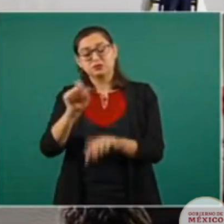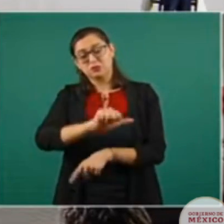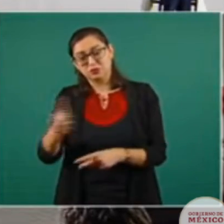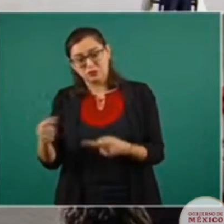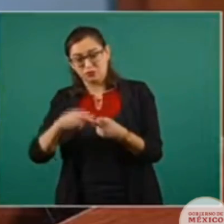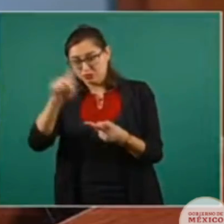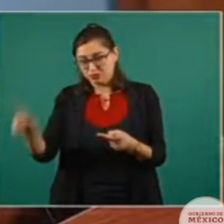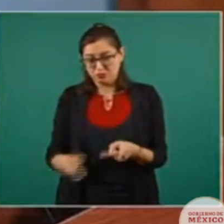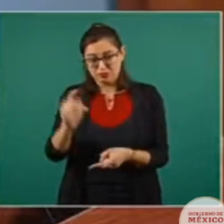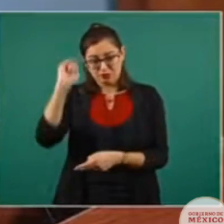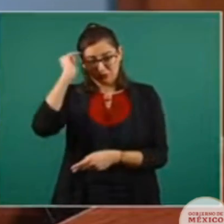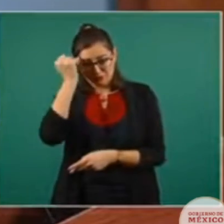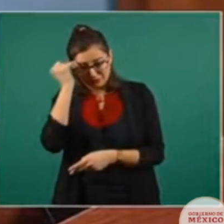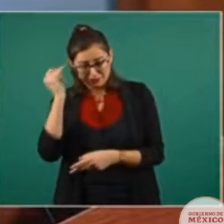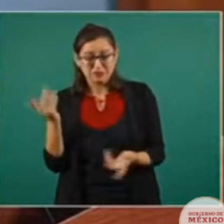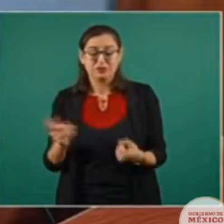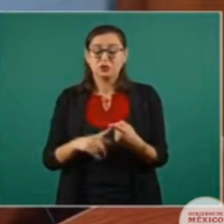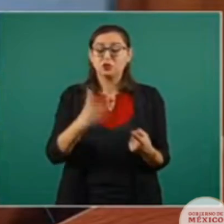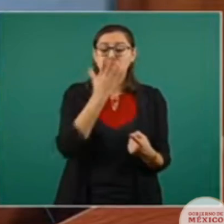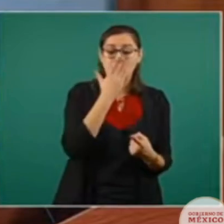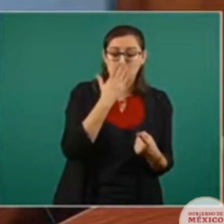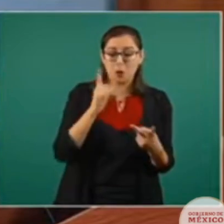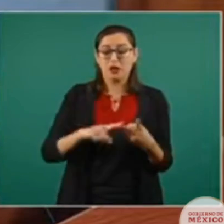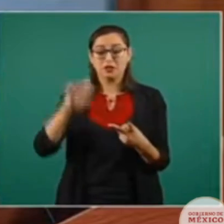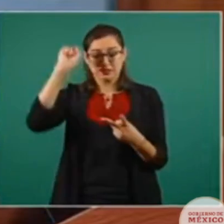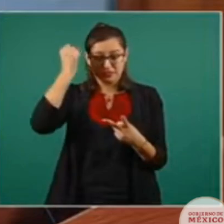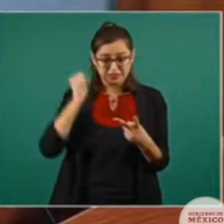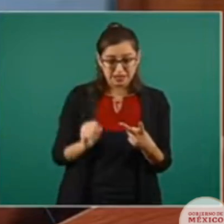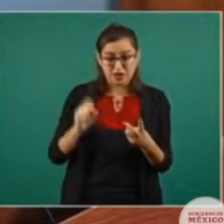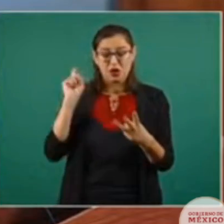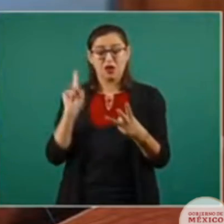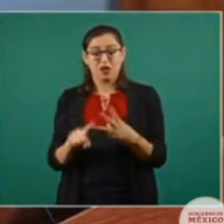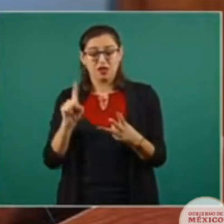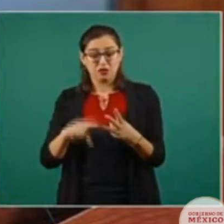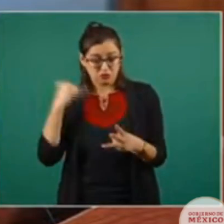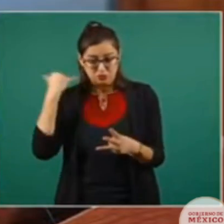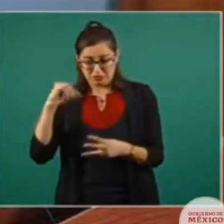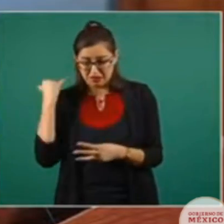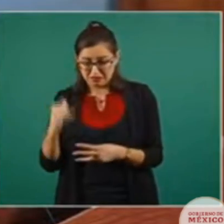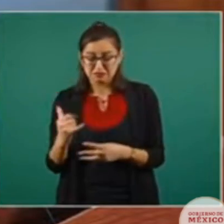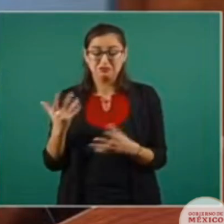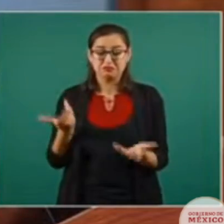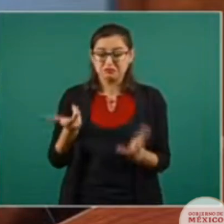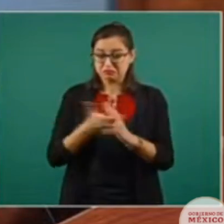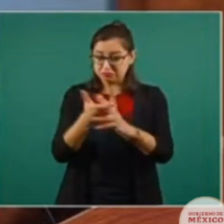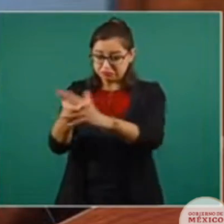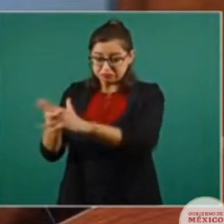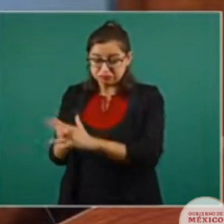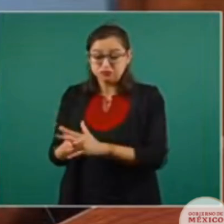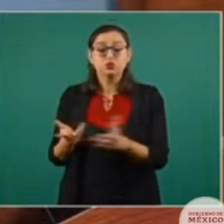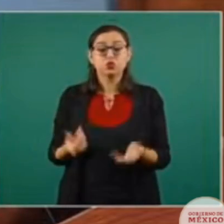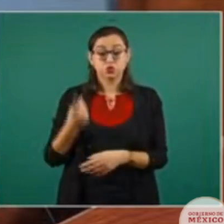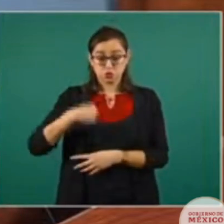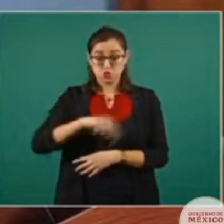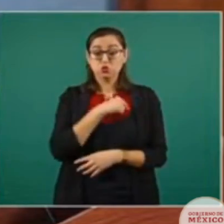La guerra del Yaqui en Sonora y Sinaloa y la guerra de castas en la península de Yucatán. Ya fuimos